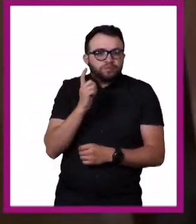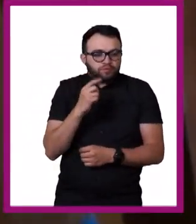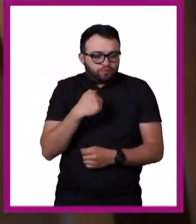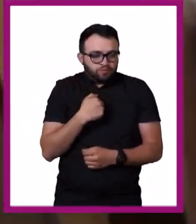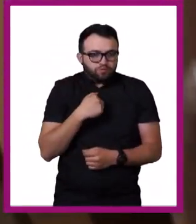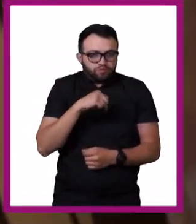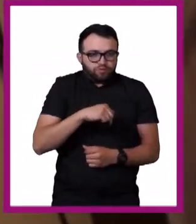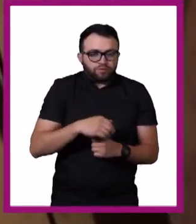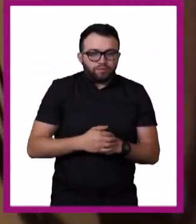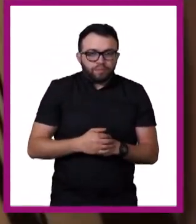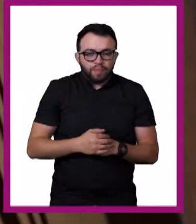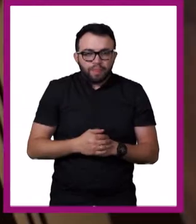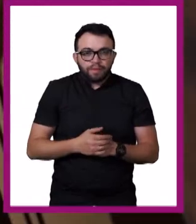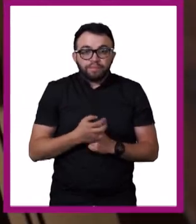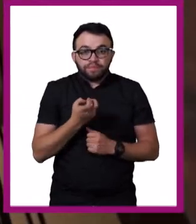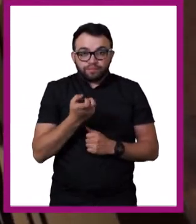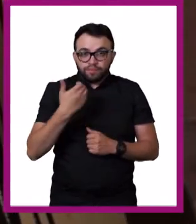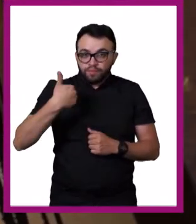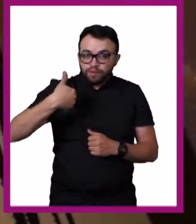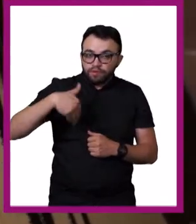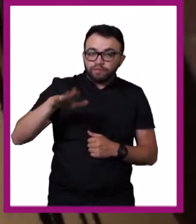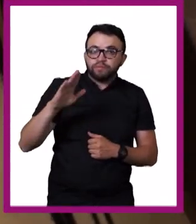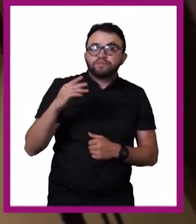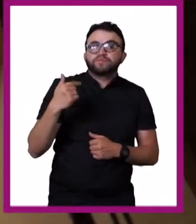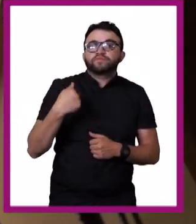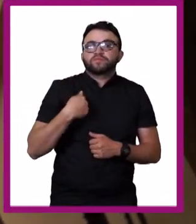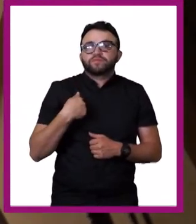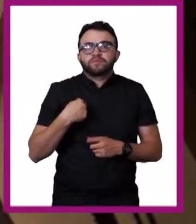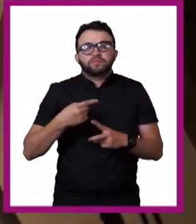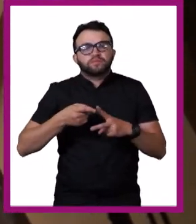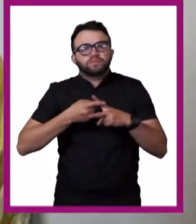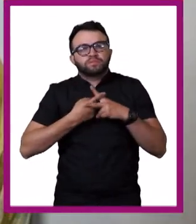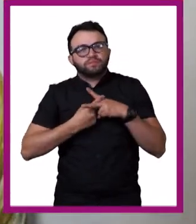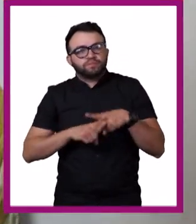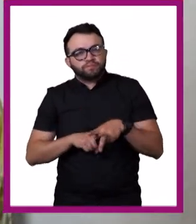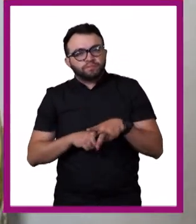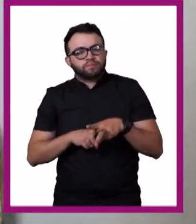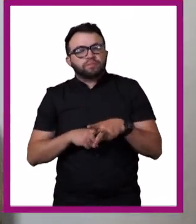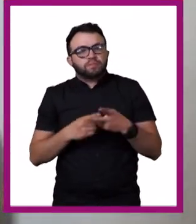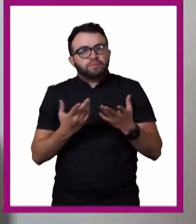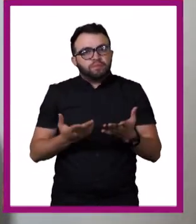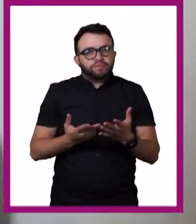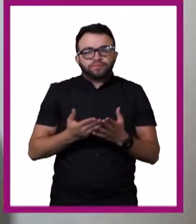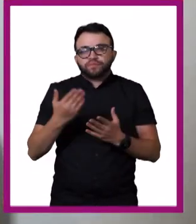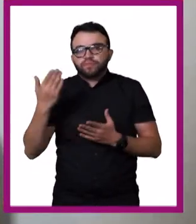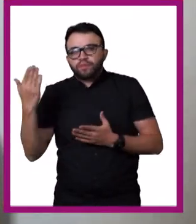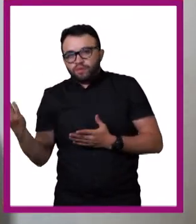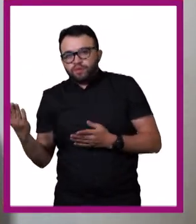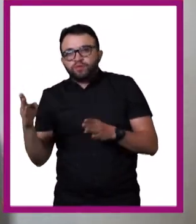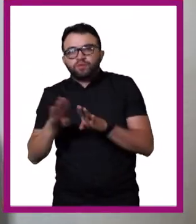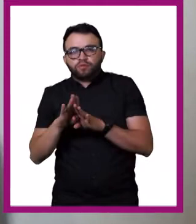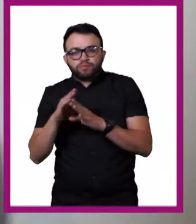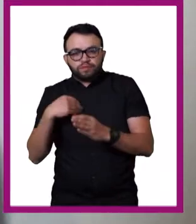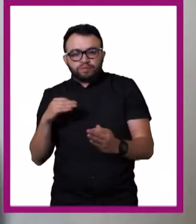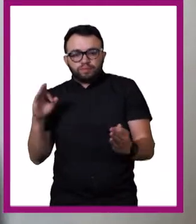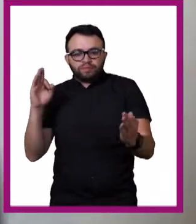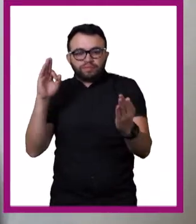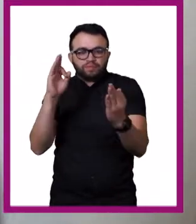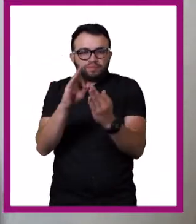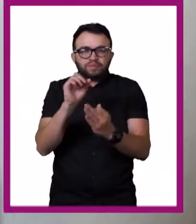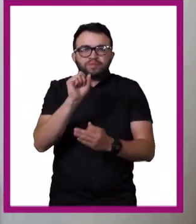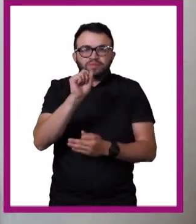Y fue cuando empecé a, por un lado, acercarme al budismo de una manera